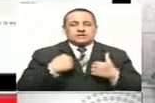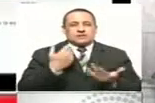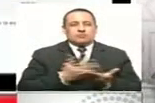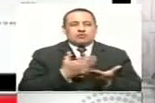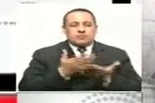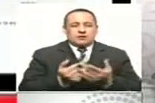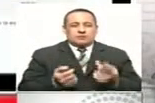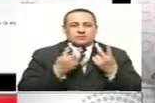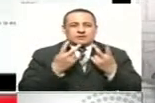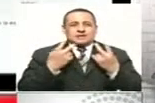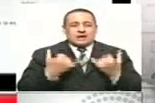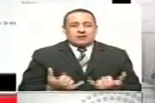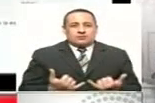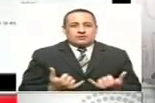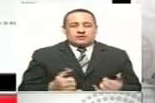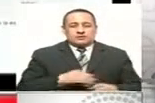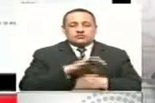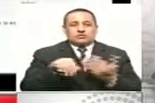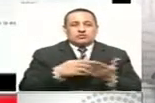que